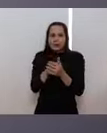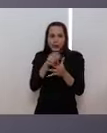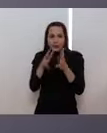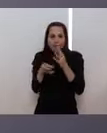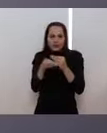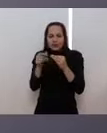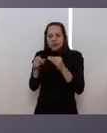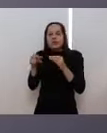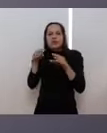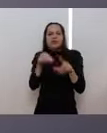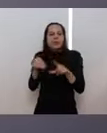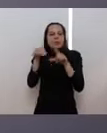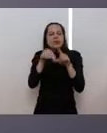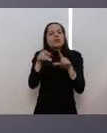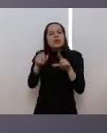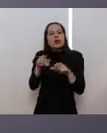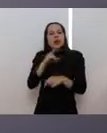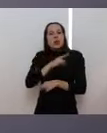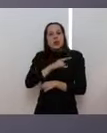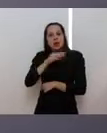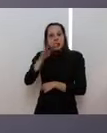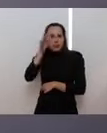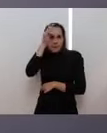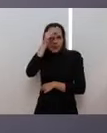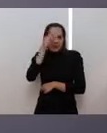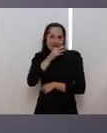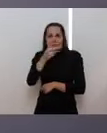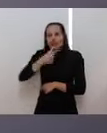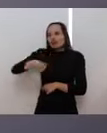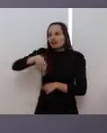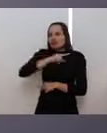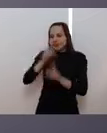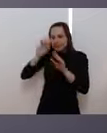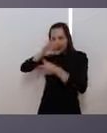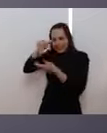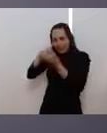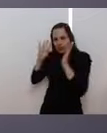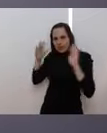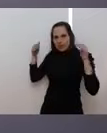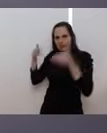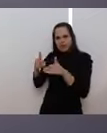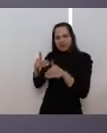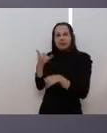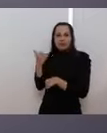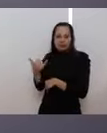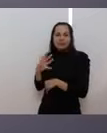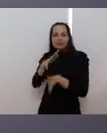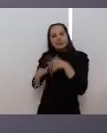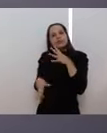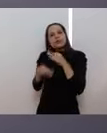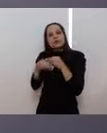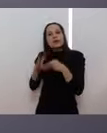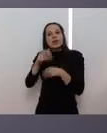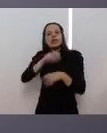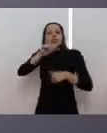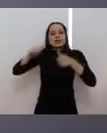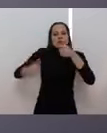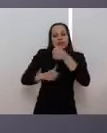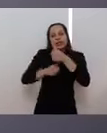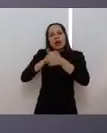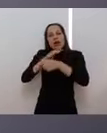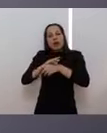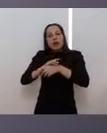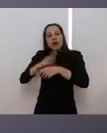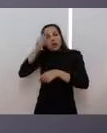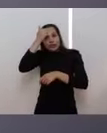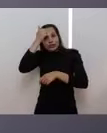en la universidad militar nueva granada de la cual por supuesto somos centro de prácticas y actualmente es subdirector de docencia e investigación